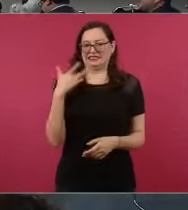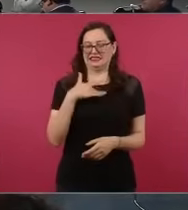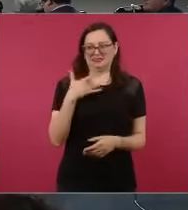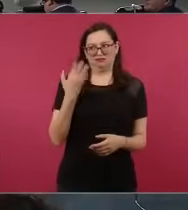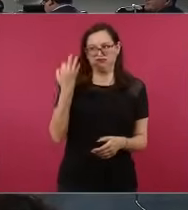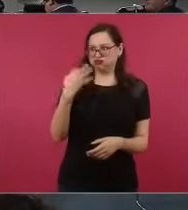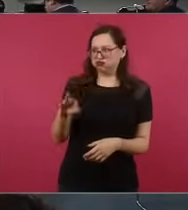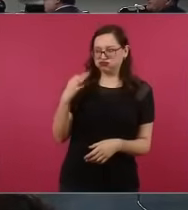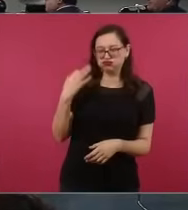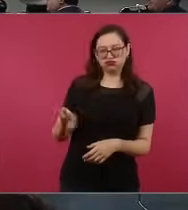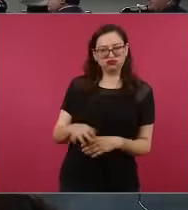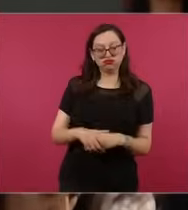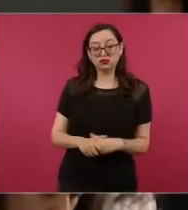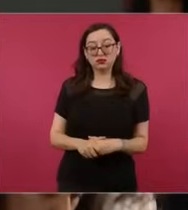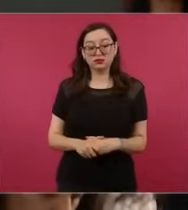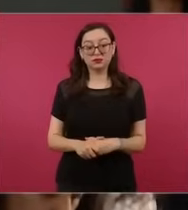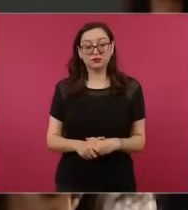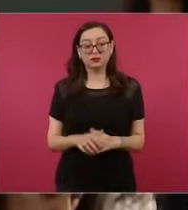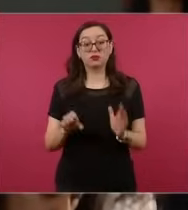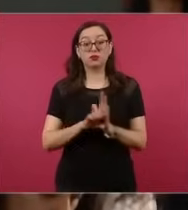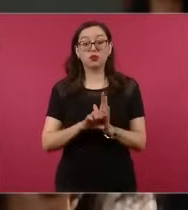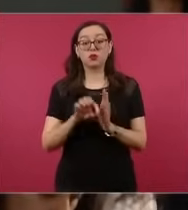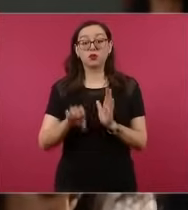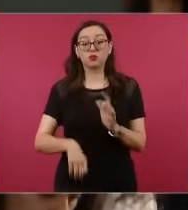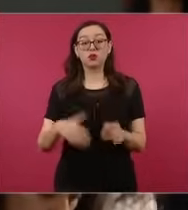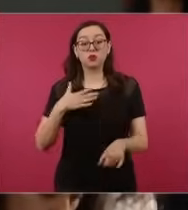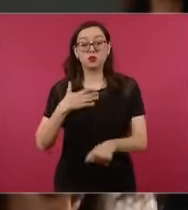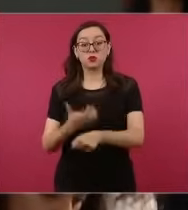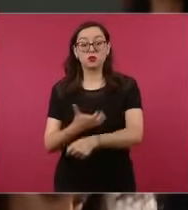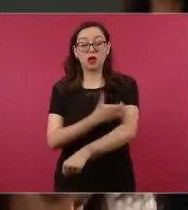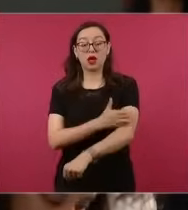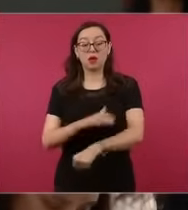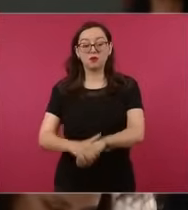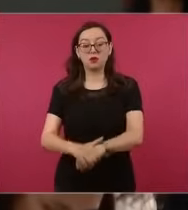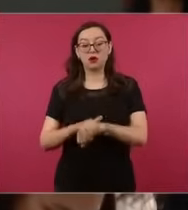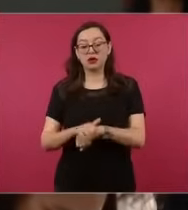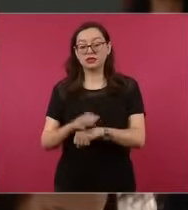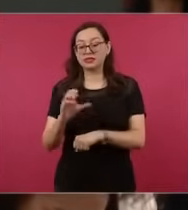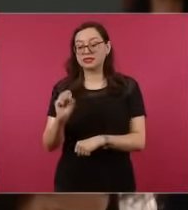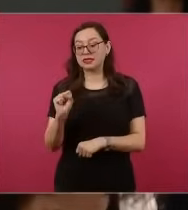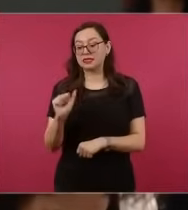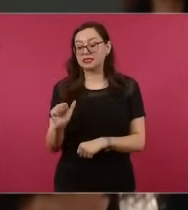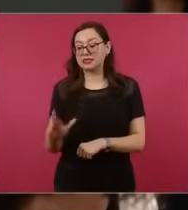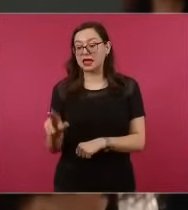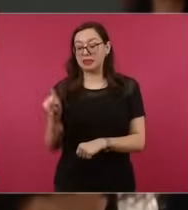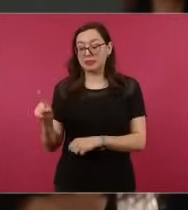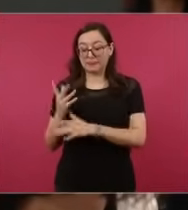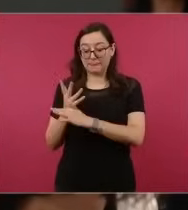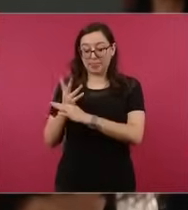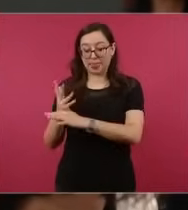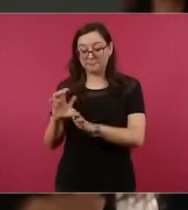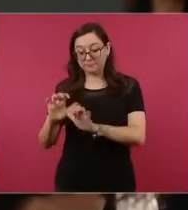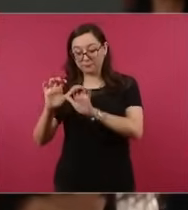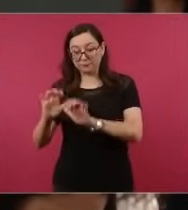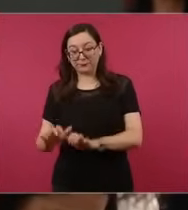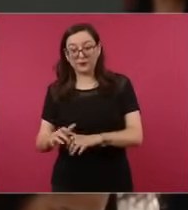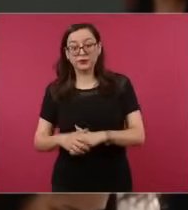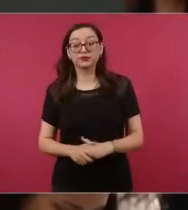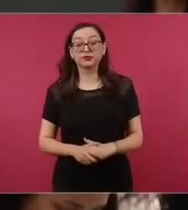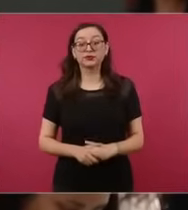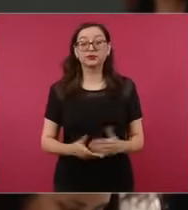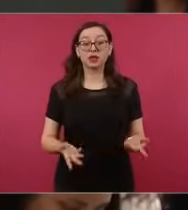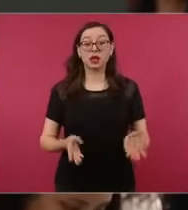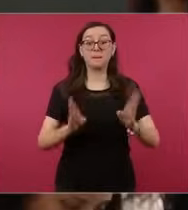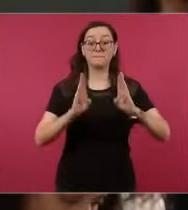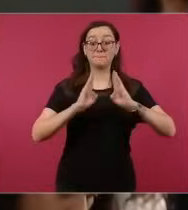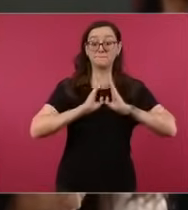mencionarle la columna que escribe mi compañero y amigo, el abogado César Gutiérrez Priego, que pregunta: ¿está listo el ejército para tener